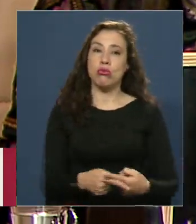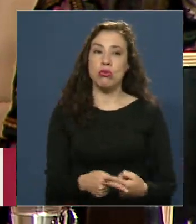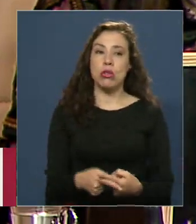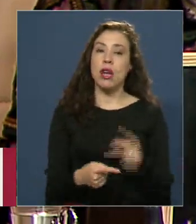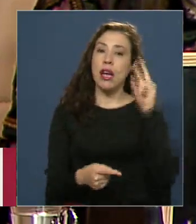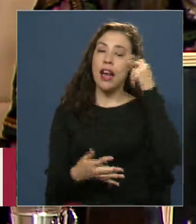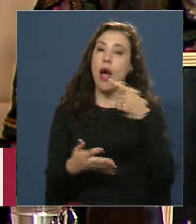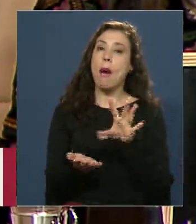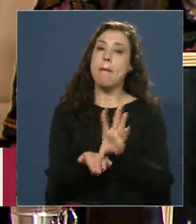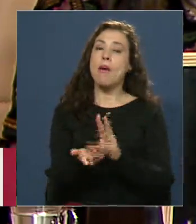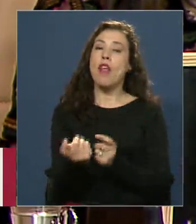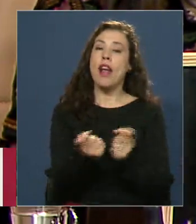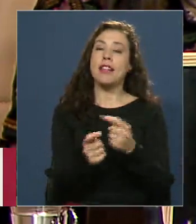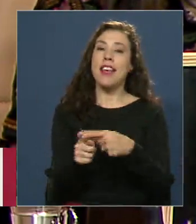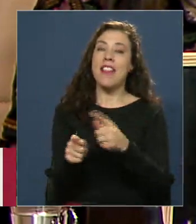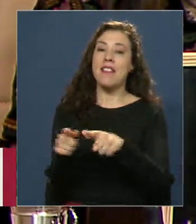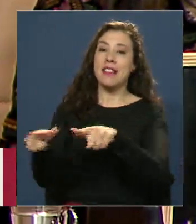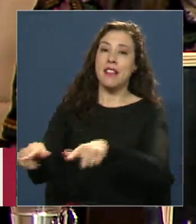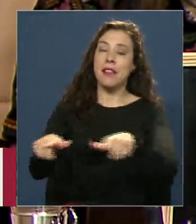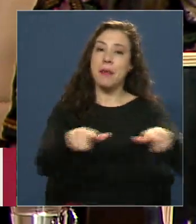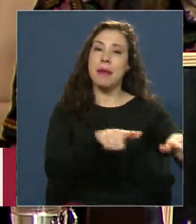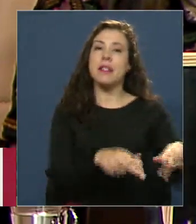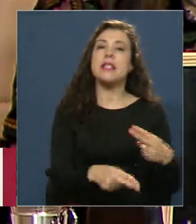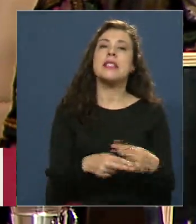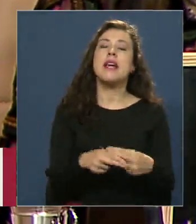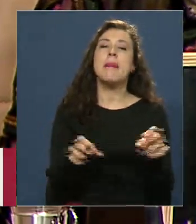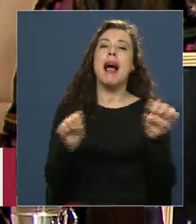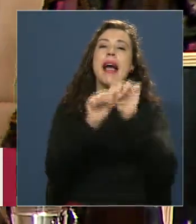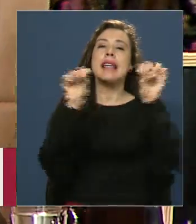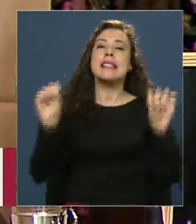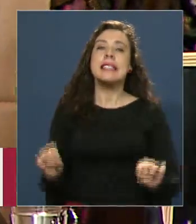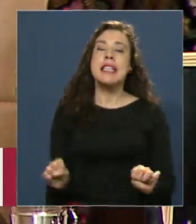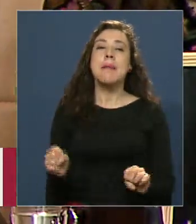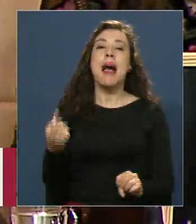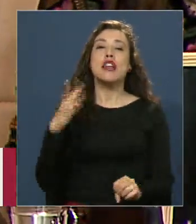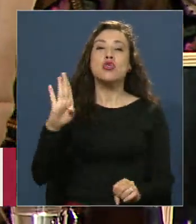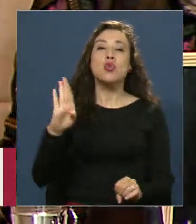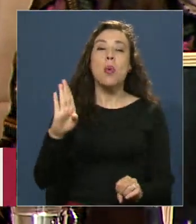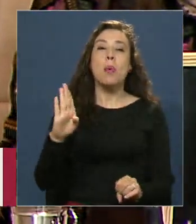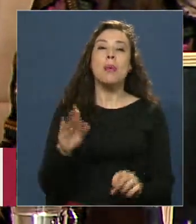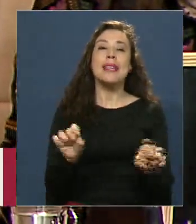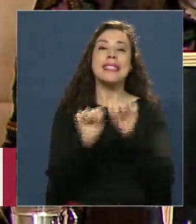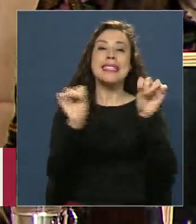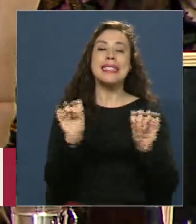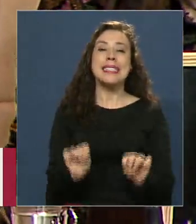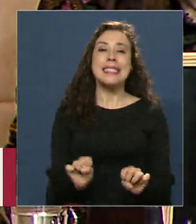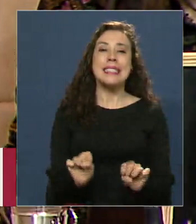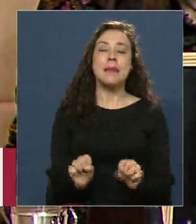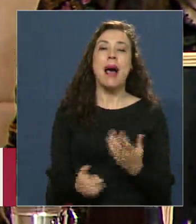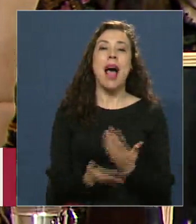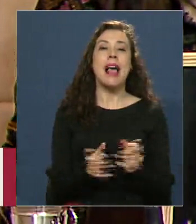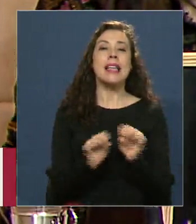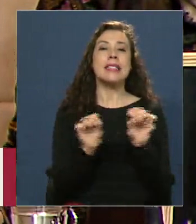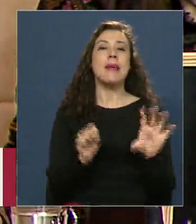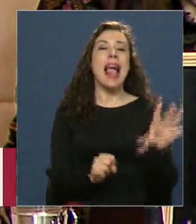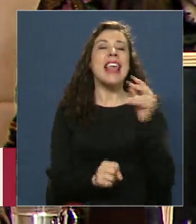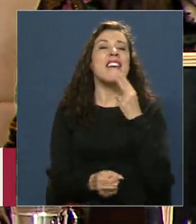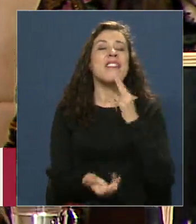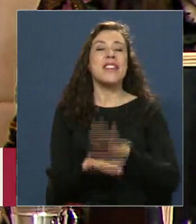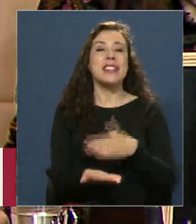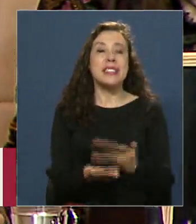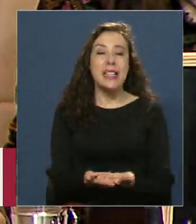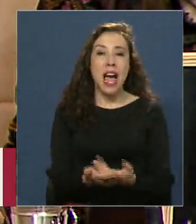creado modelos de gestión intersectorial conocidos como sistemas y subsistemas, entre los que se destacan el sistema Elige Vivir